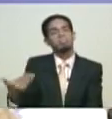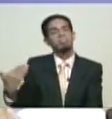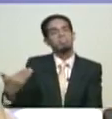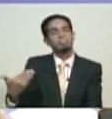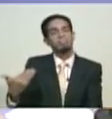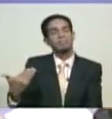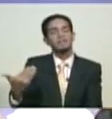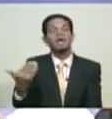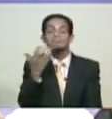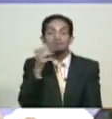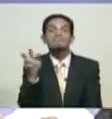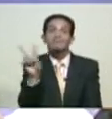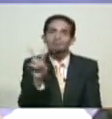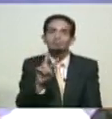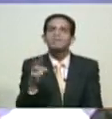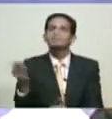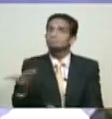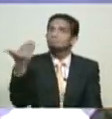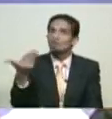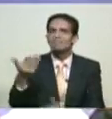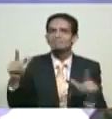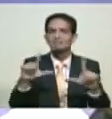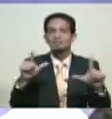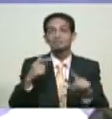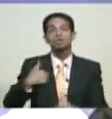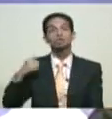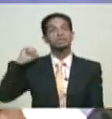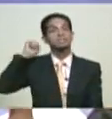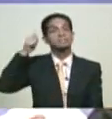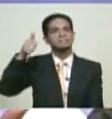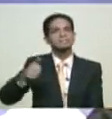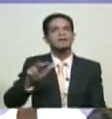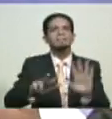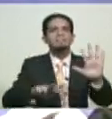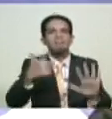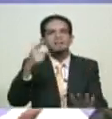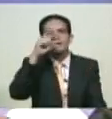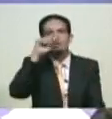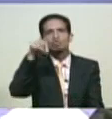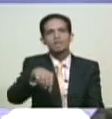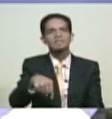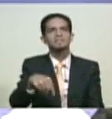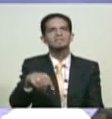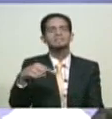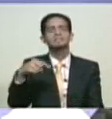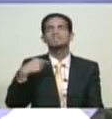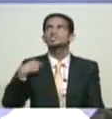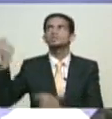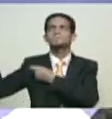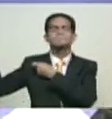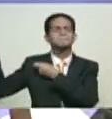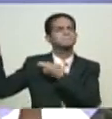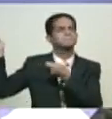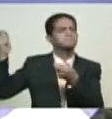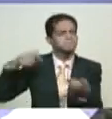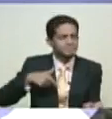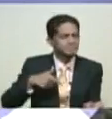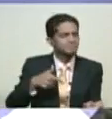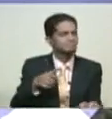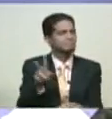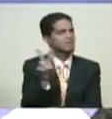en un país como venezuela yo llevo 13 años aquí cuando yo llegué aquí aún viniendo de un país en guerra me parecía